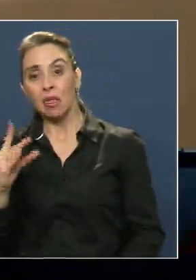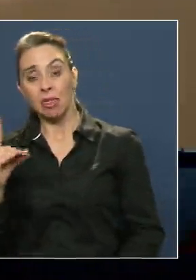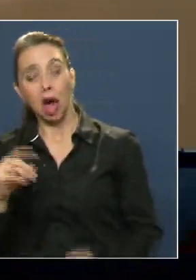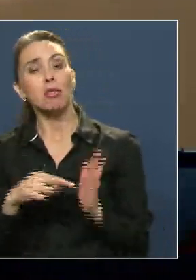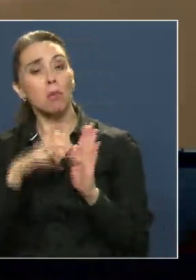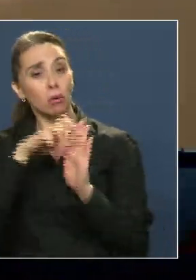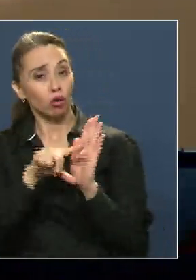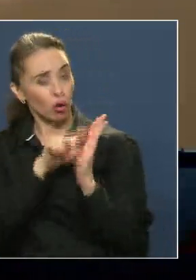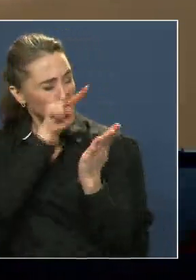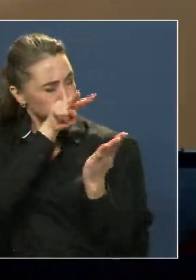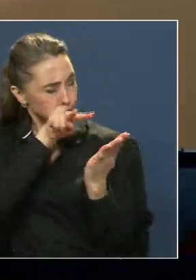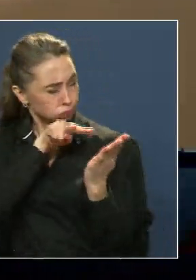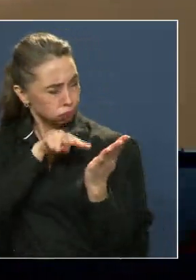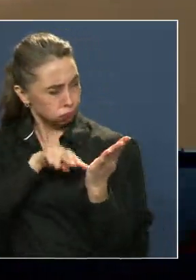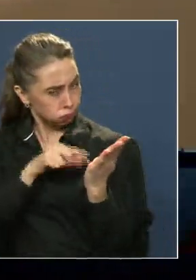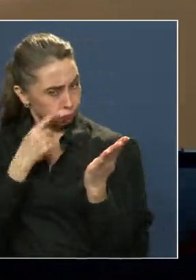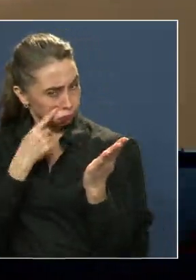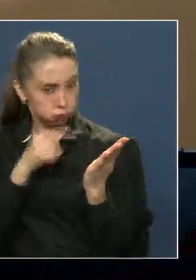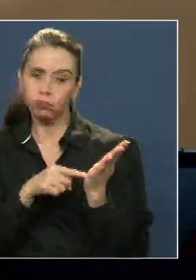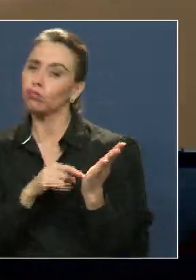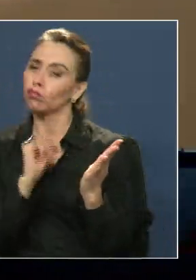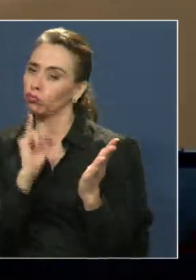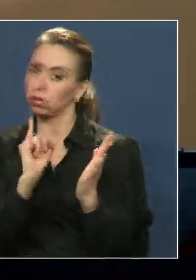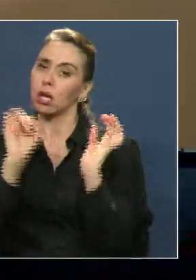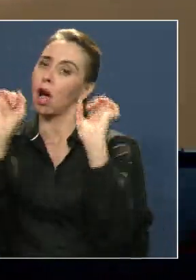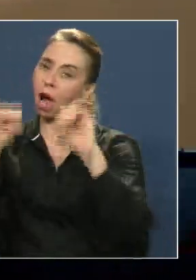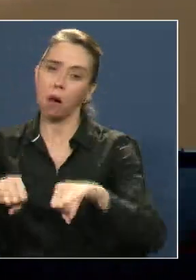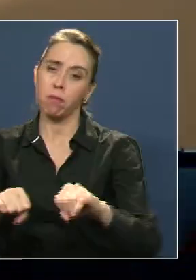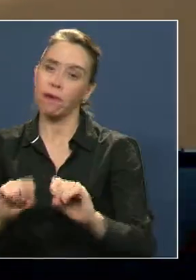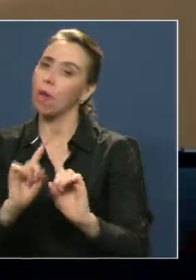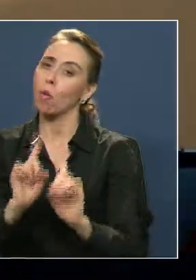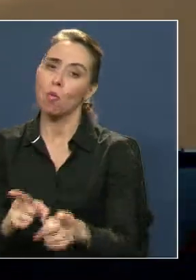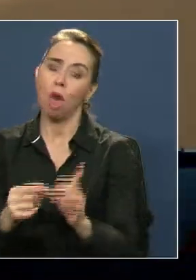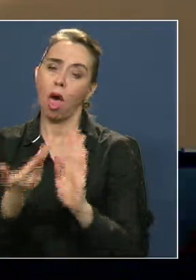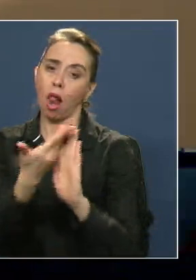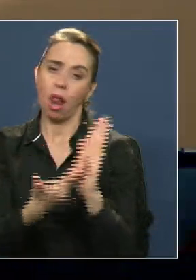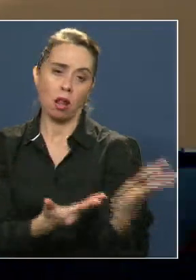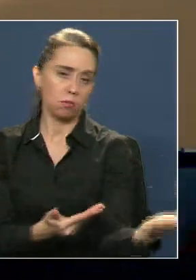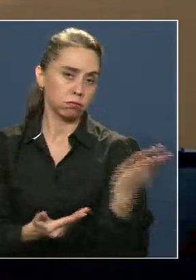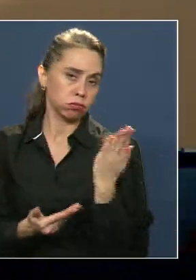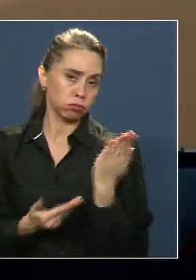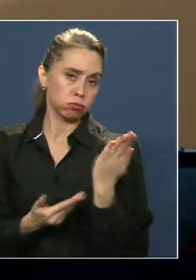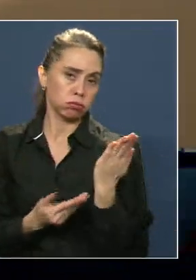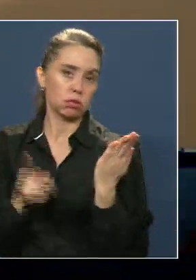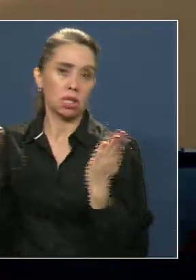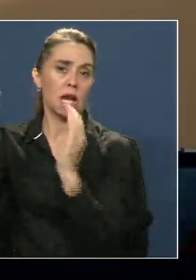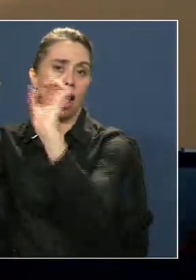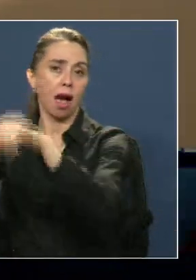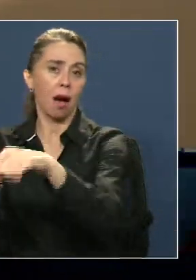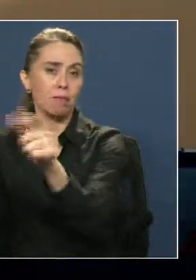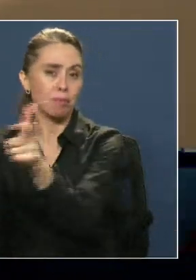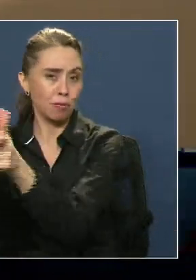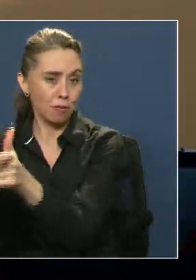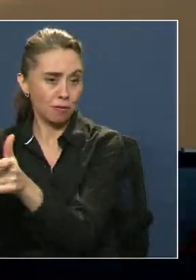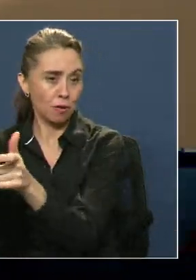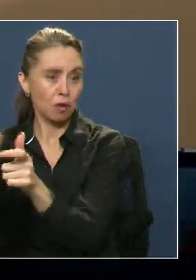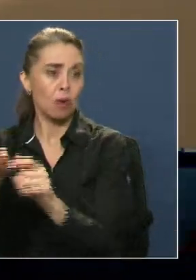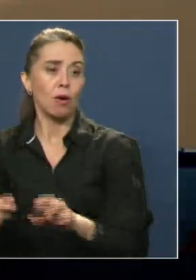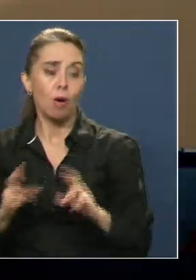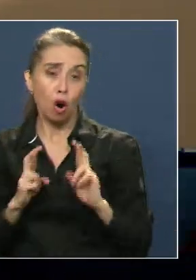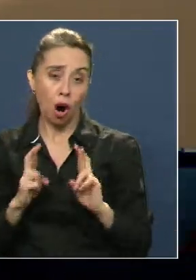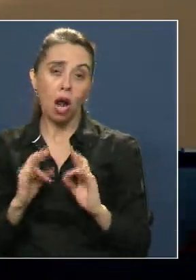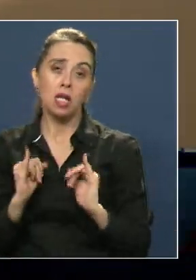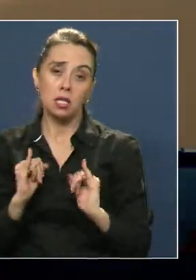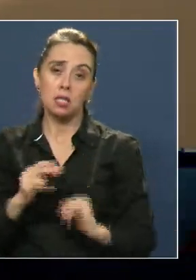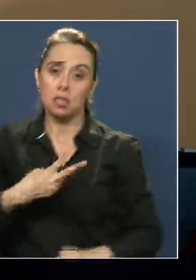necesariamente tiene que aprobar este proyecto tal como viene, tal como ha sido aprobado, y esperemos que así sea